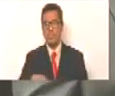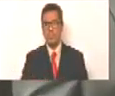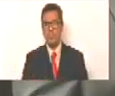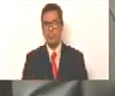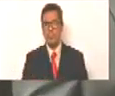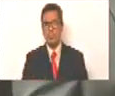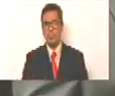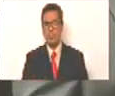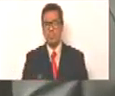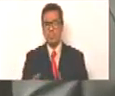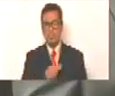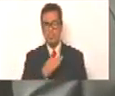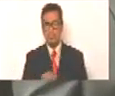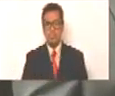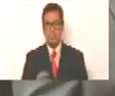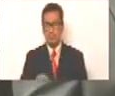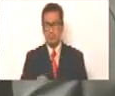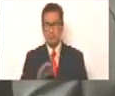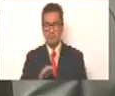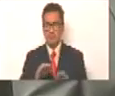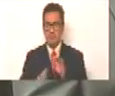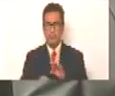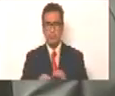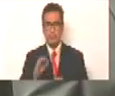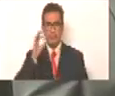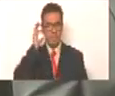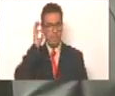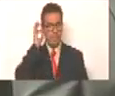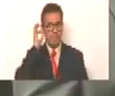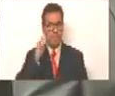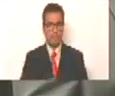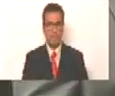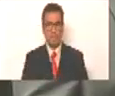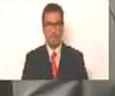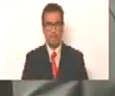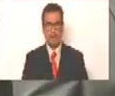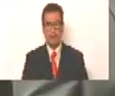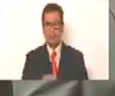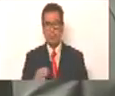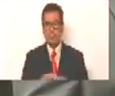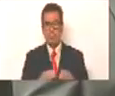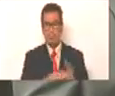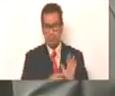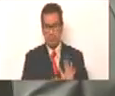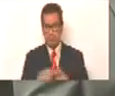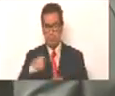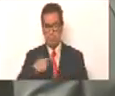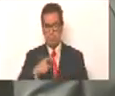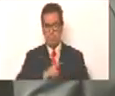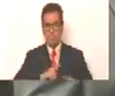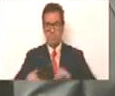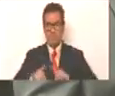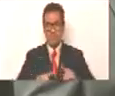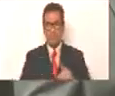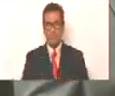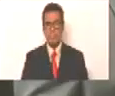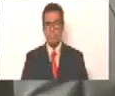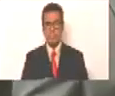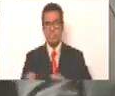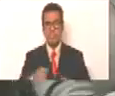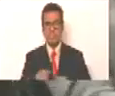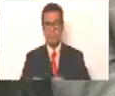violencia selectiva hacia las mujeres, como son las medidas coercitivos unilaterales, dirigidas a desmovilizar a las mujeres,